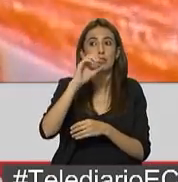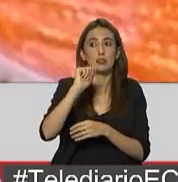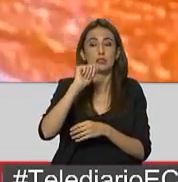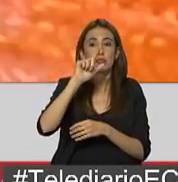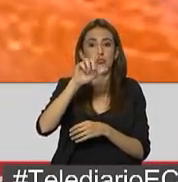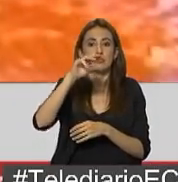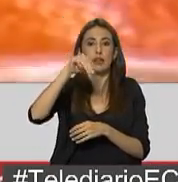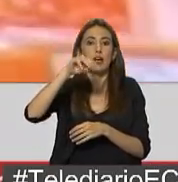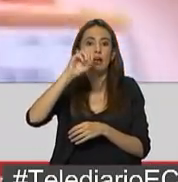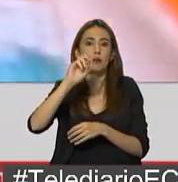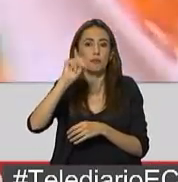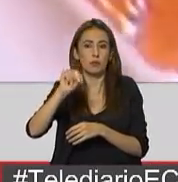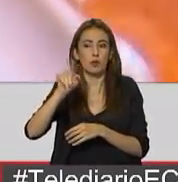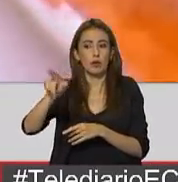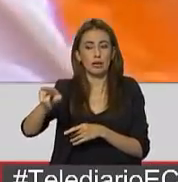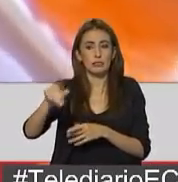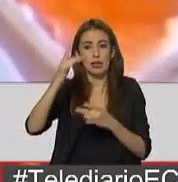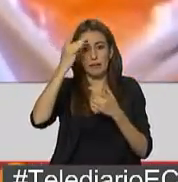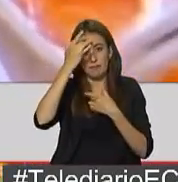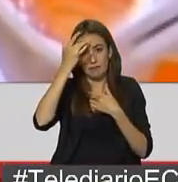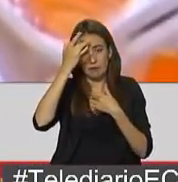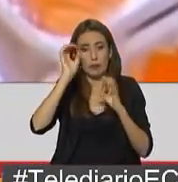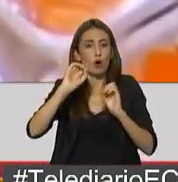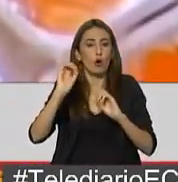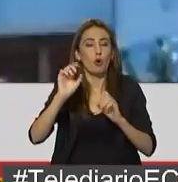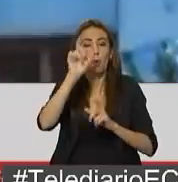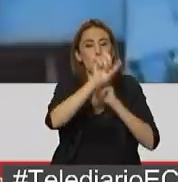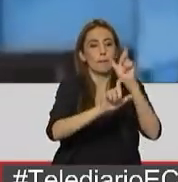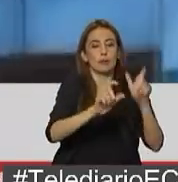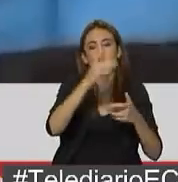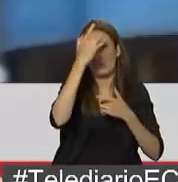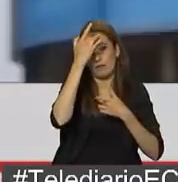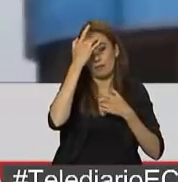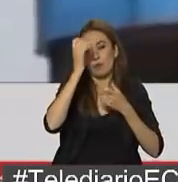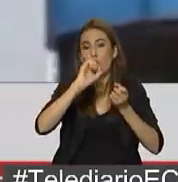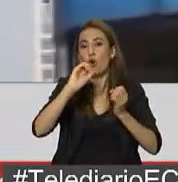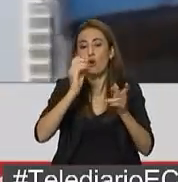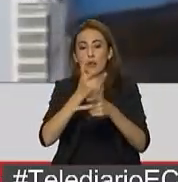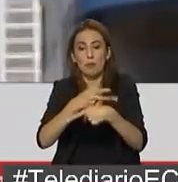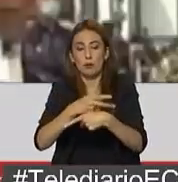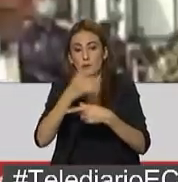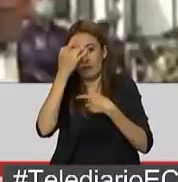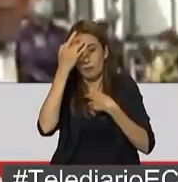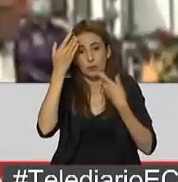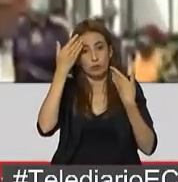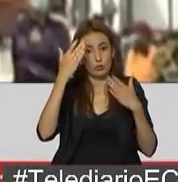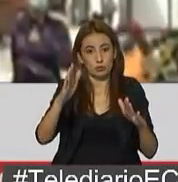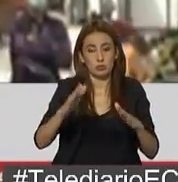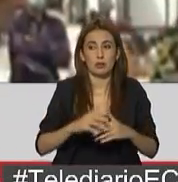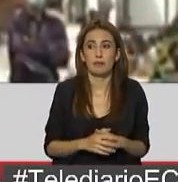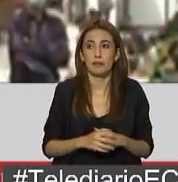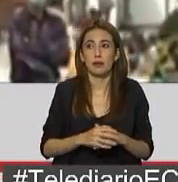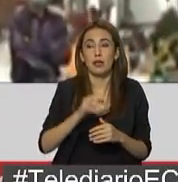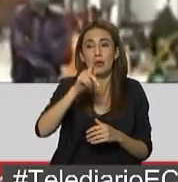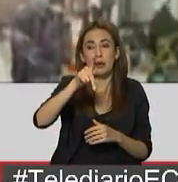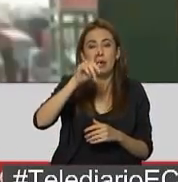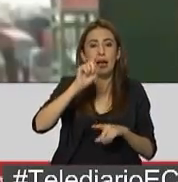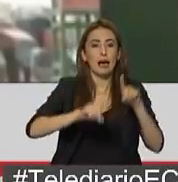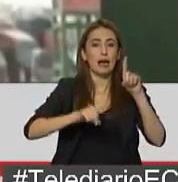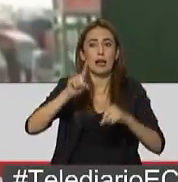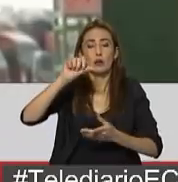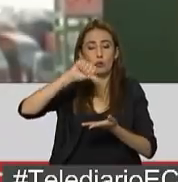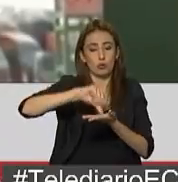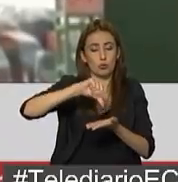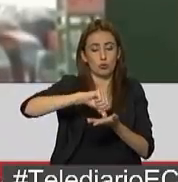claro si lo contaminó una persona infectada o si otro producto podría tener el coronavirus. Beijing, Tianjin y la provincia de